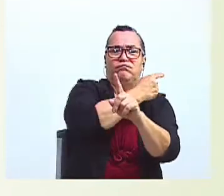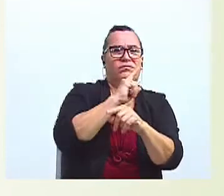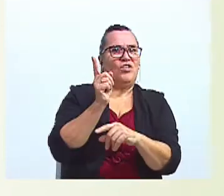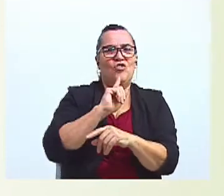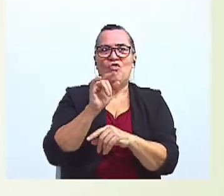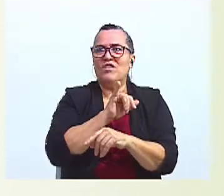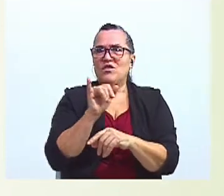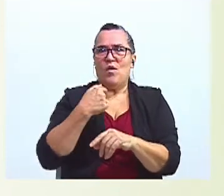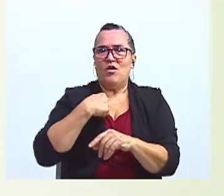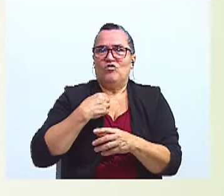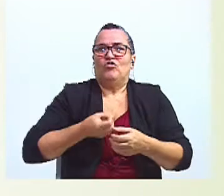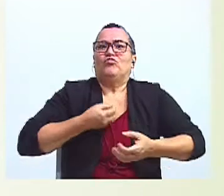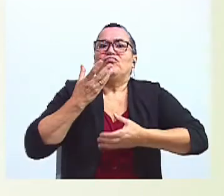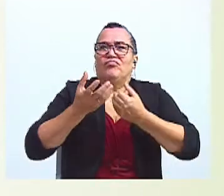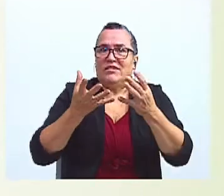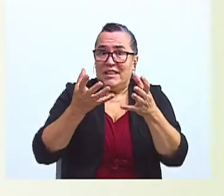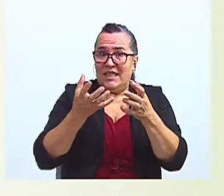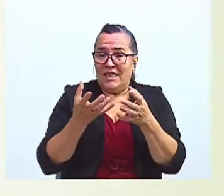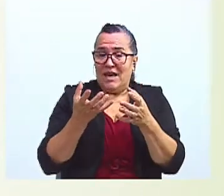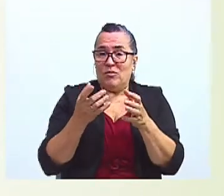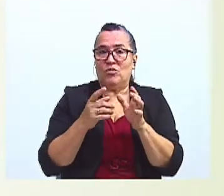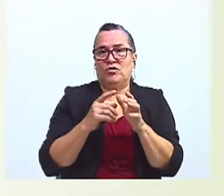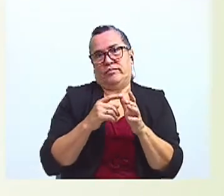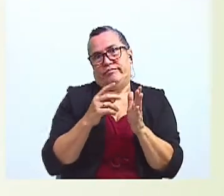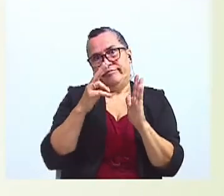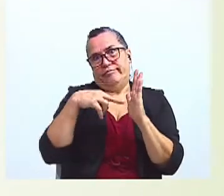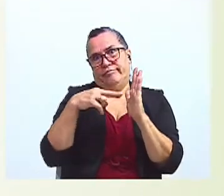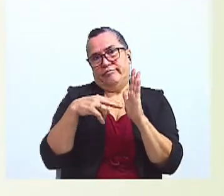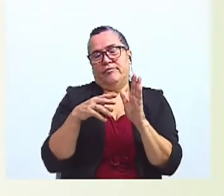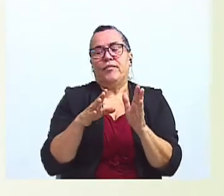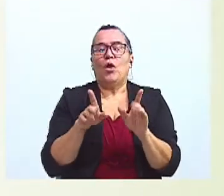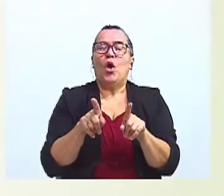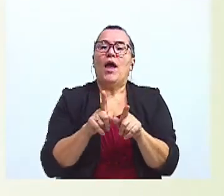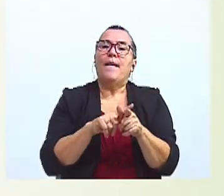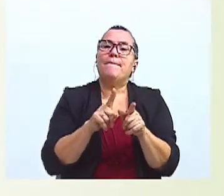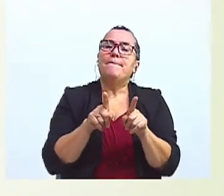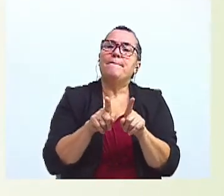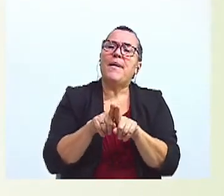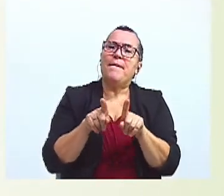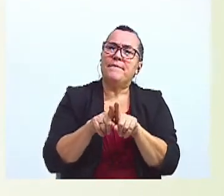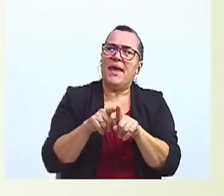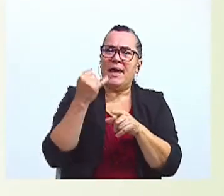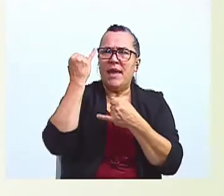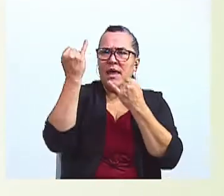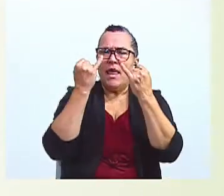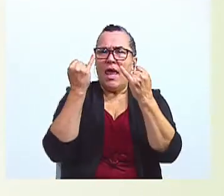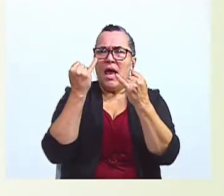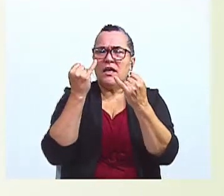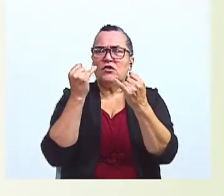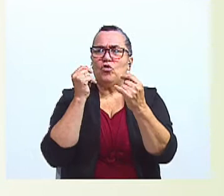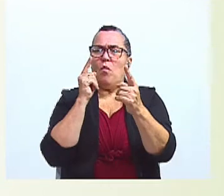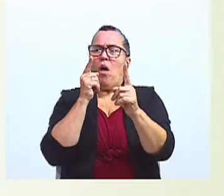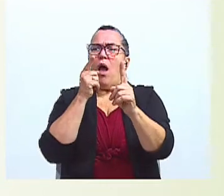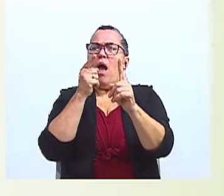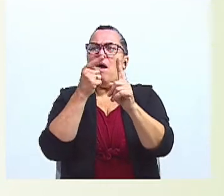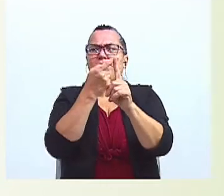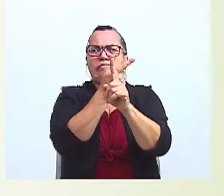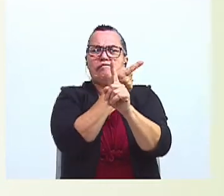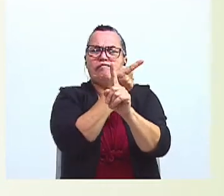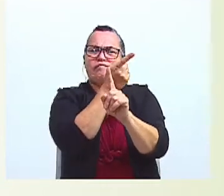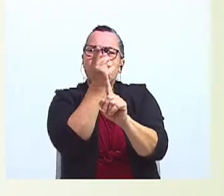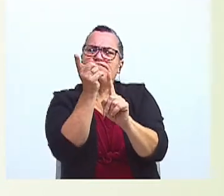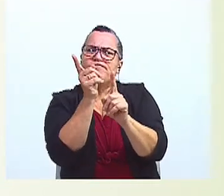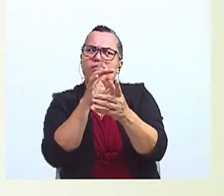a nuestros lectores. También se pueden cambiar algunas ideas y transmitir más bien